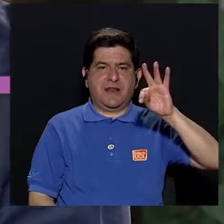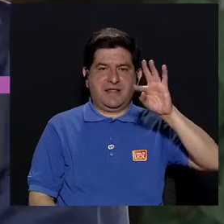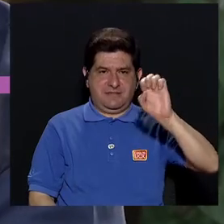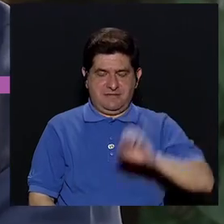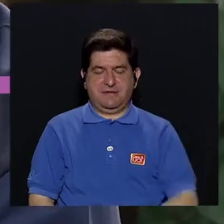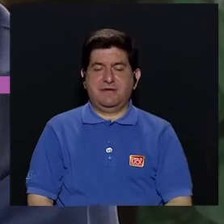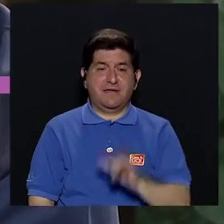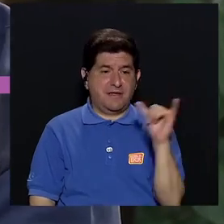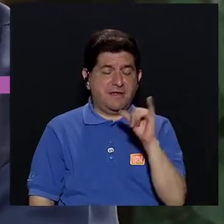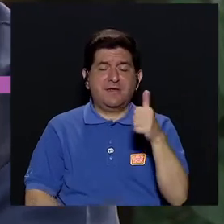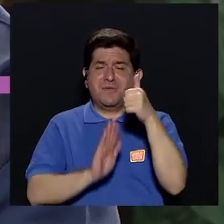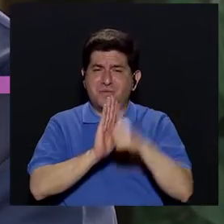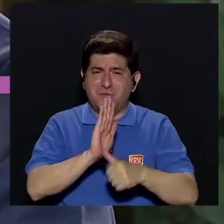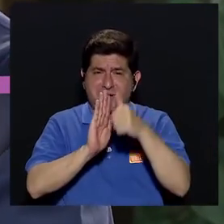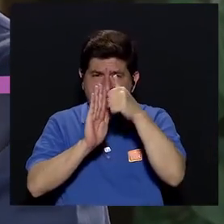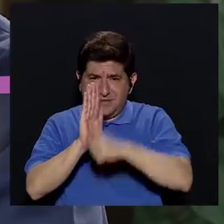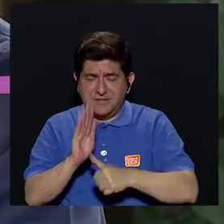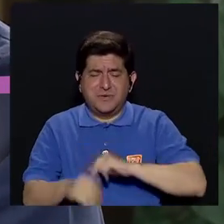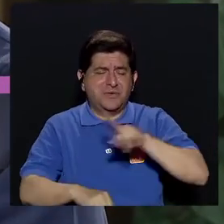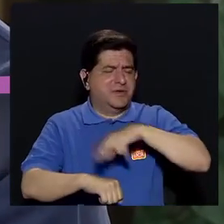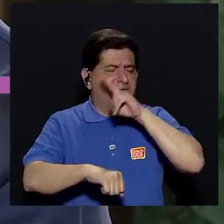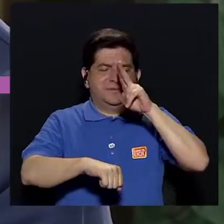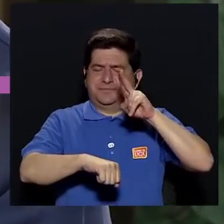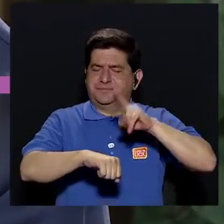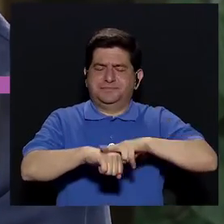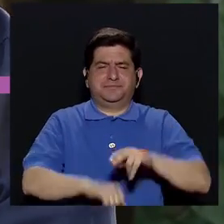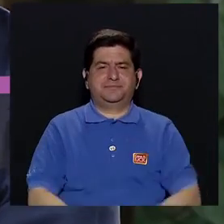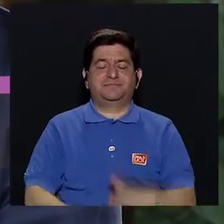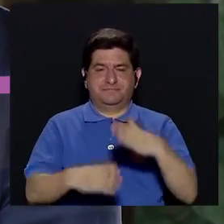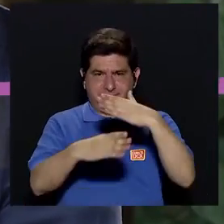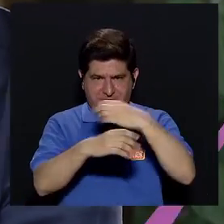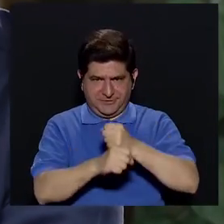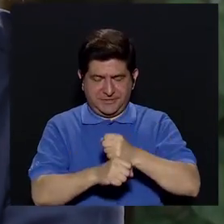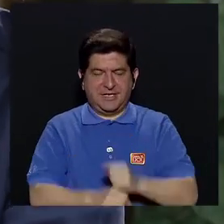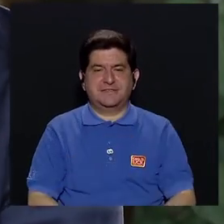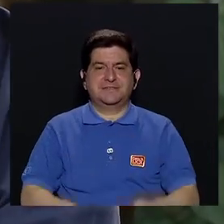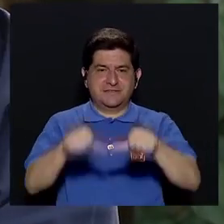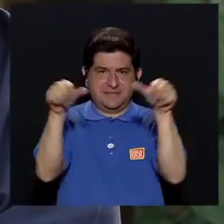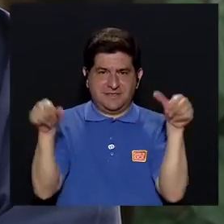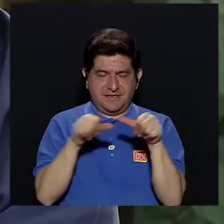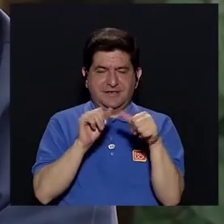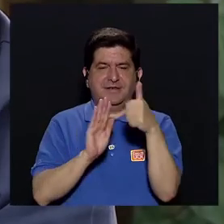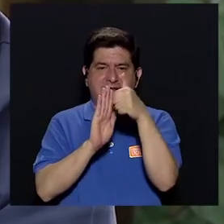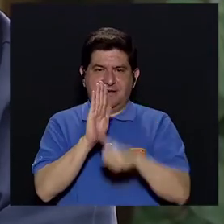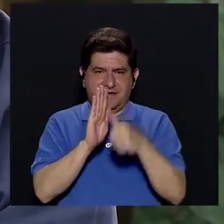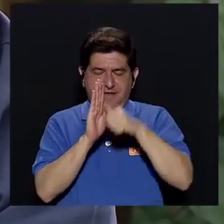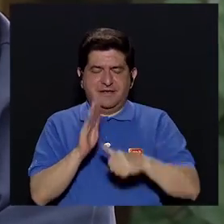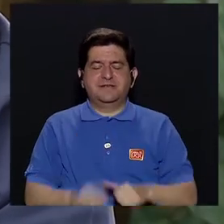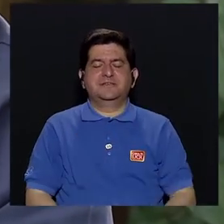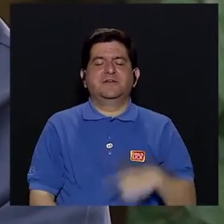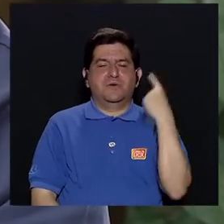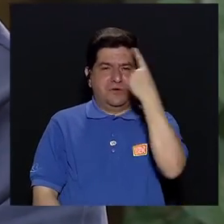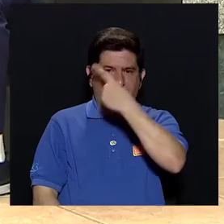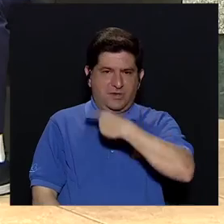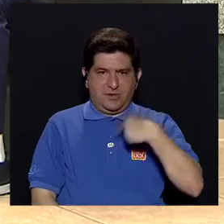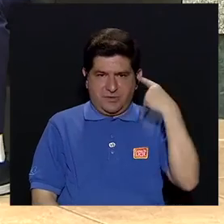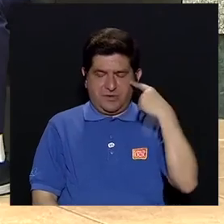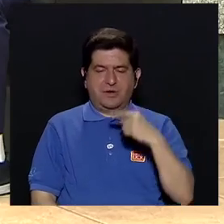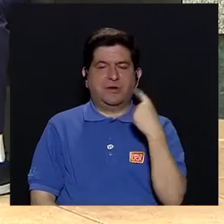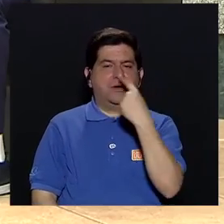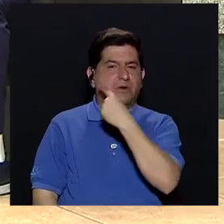también son operaciones que con mucha frecuencia se realizan en el campo de la cirugía oral y